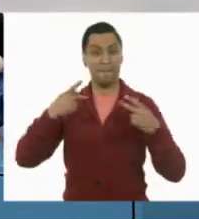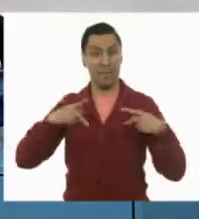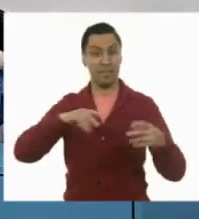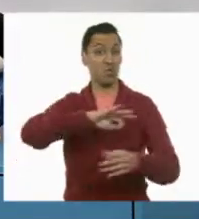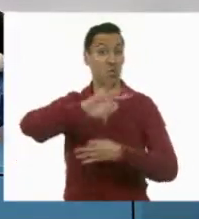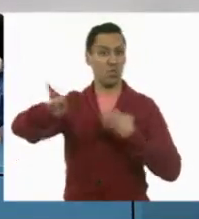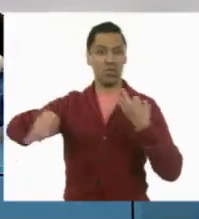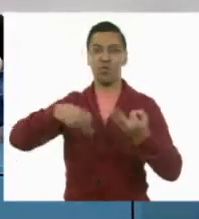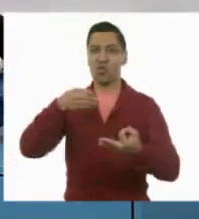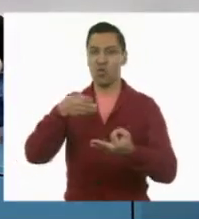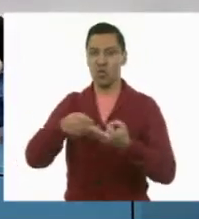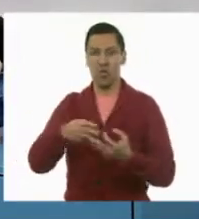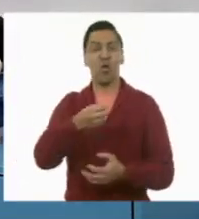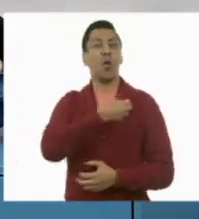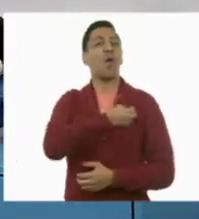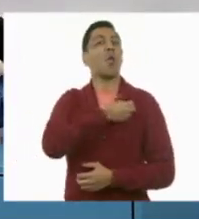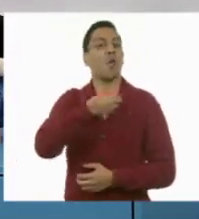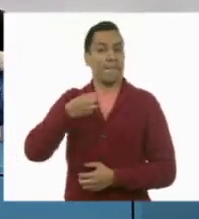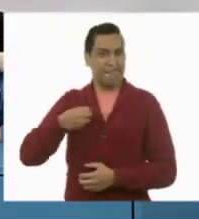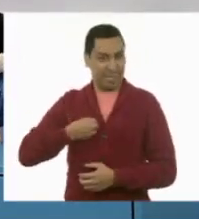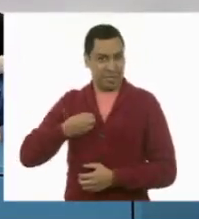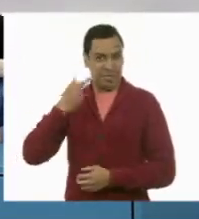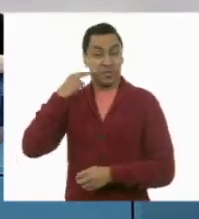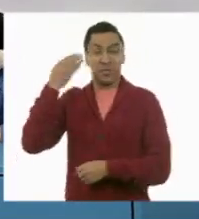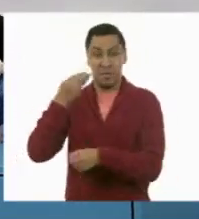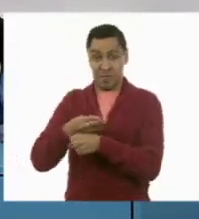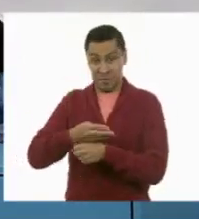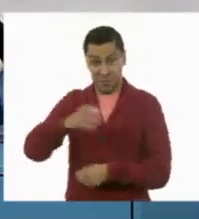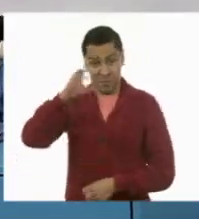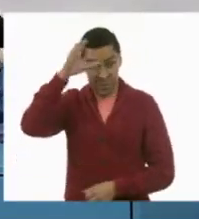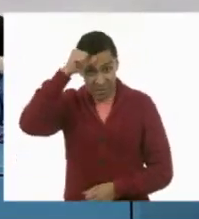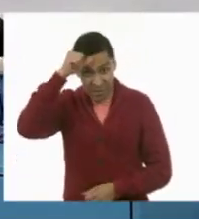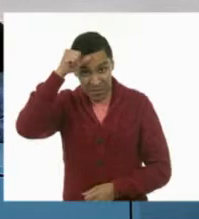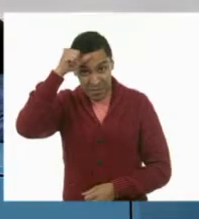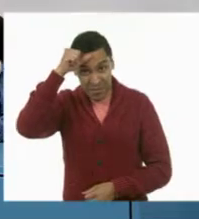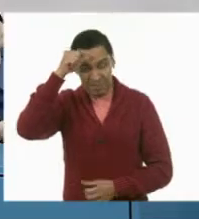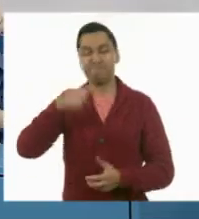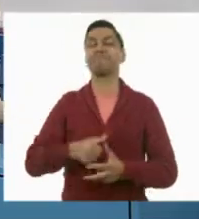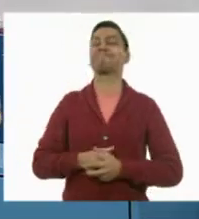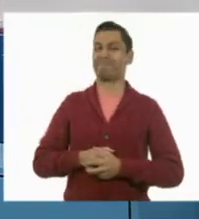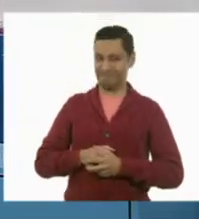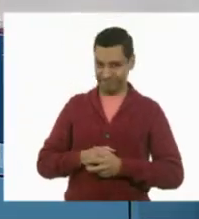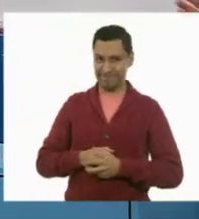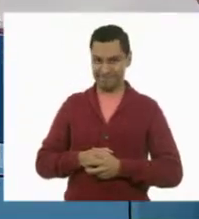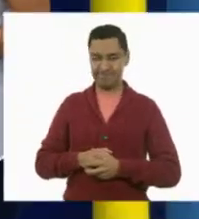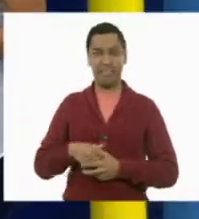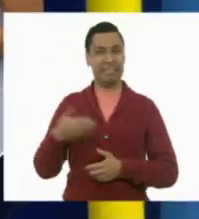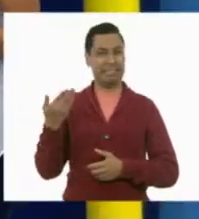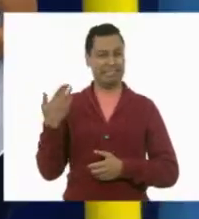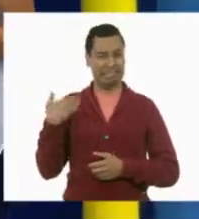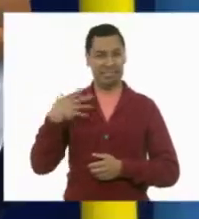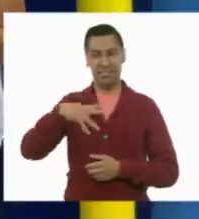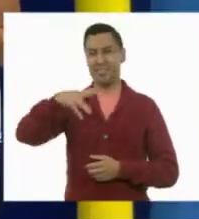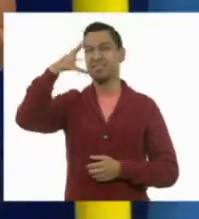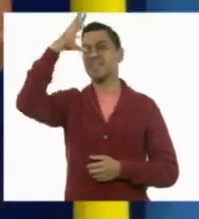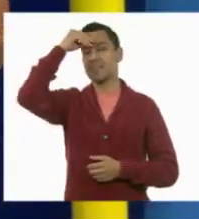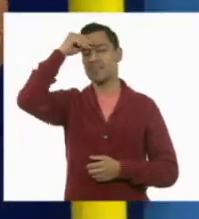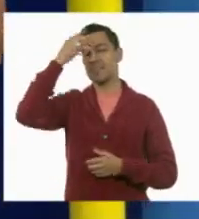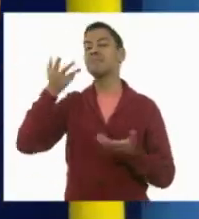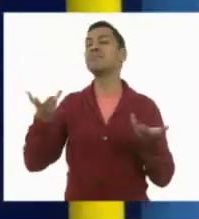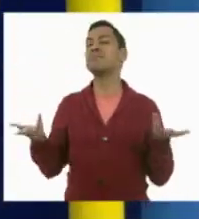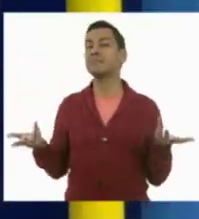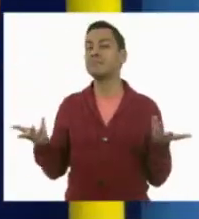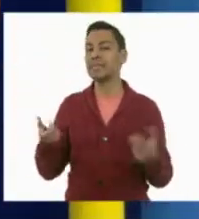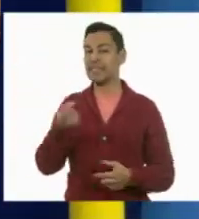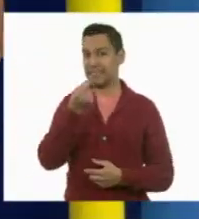personas tenemos esa obligación, ¿ok? Y por lo que hemos aprendido hasta ahora, también las